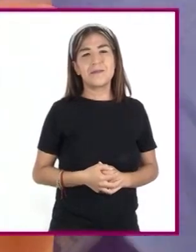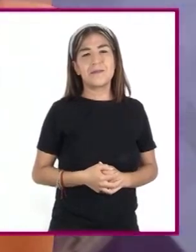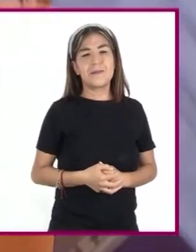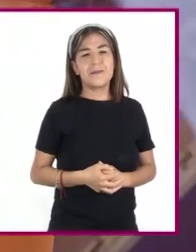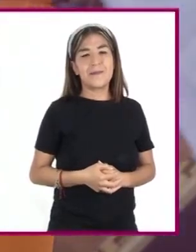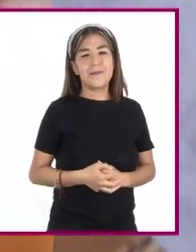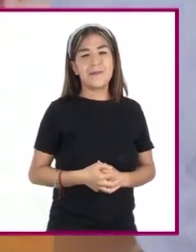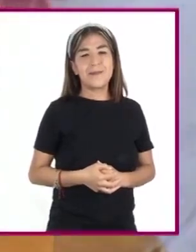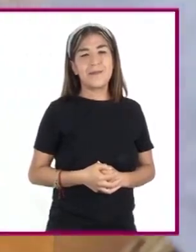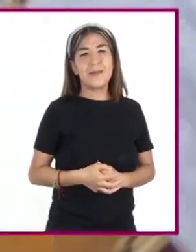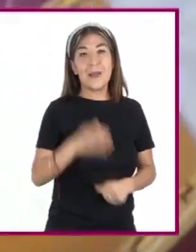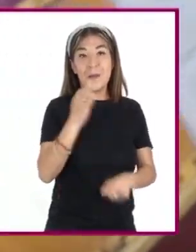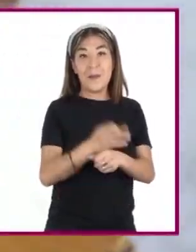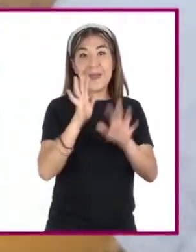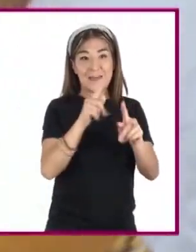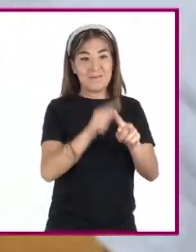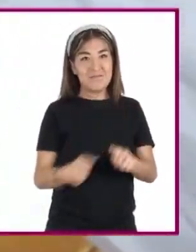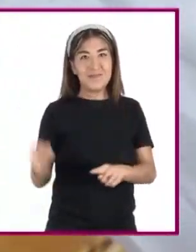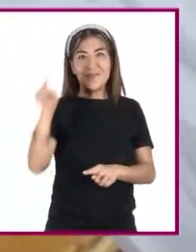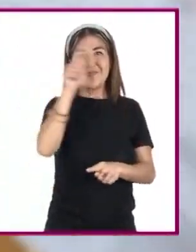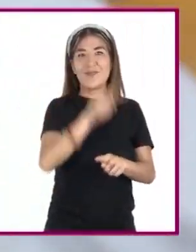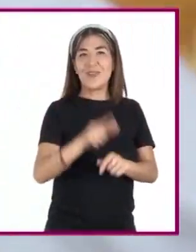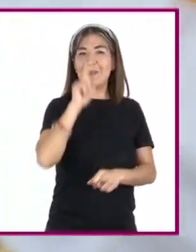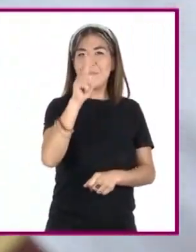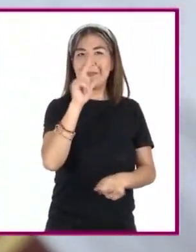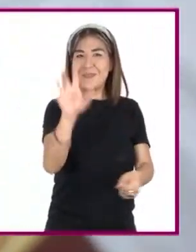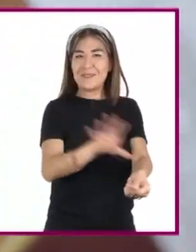Ahí te va la corriente eléctrica, paisano.